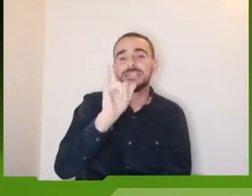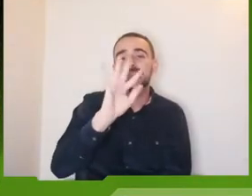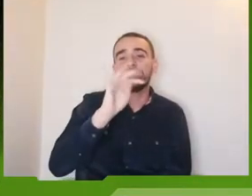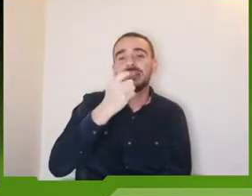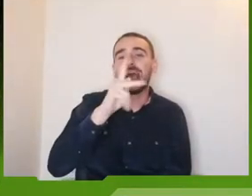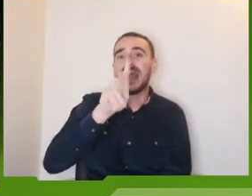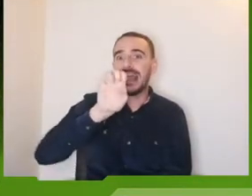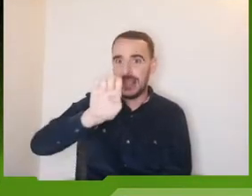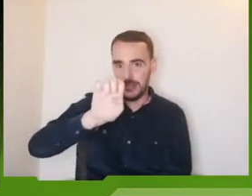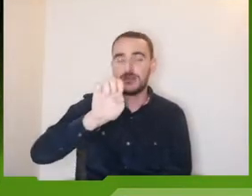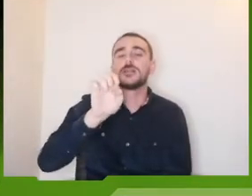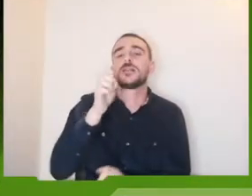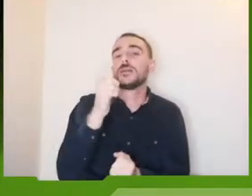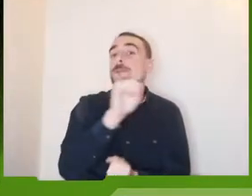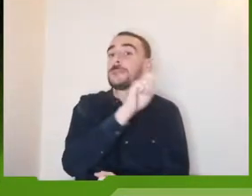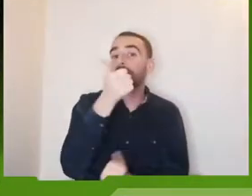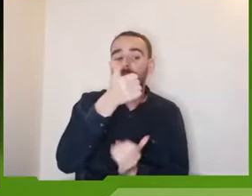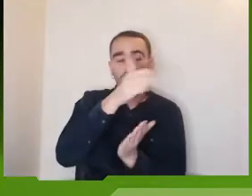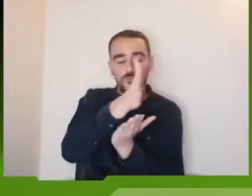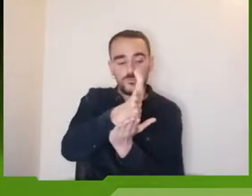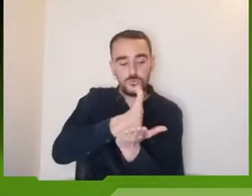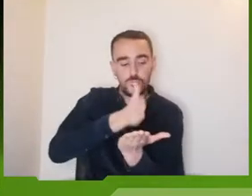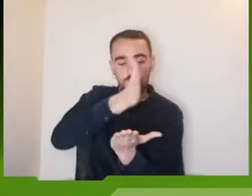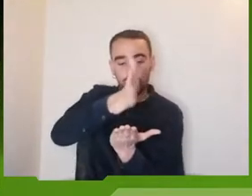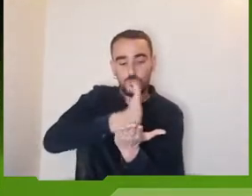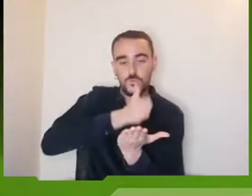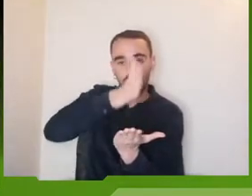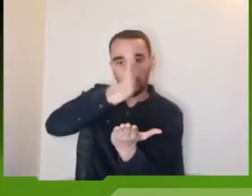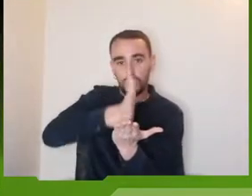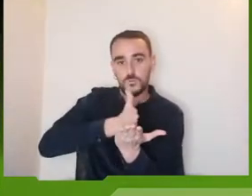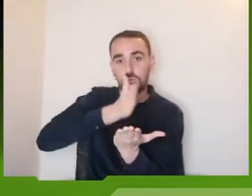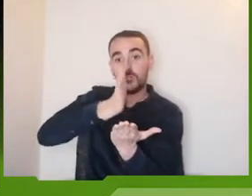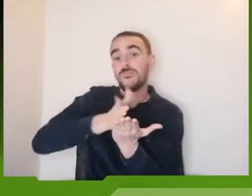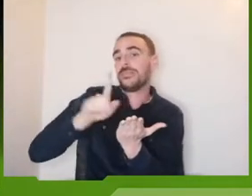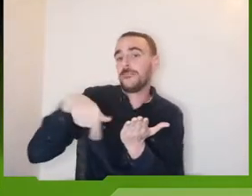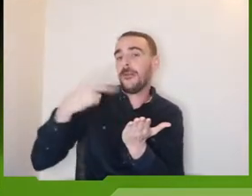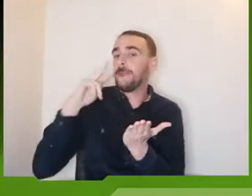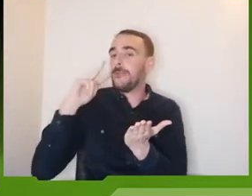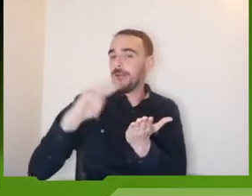finitas y luego ya veréis cómo las pico.